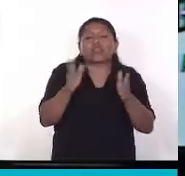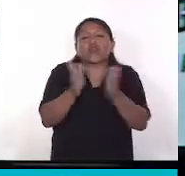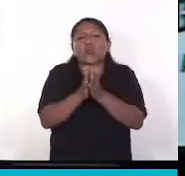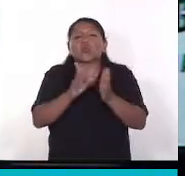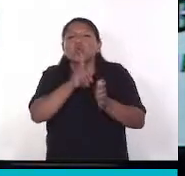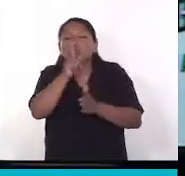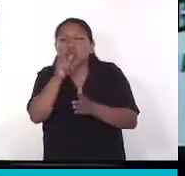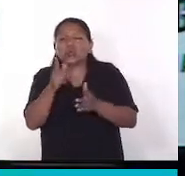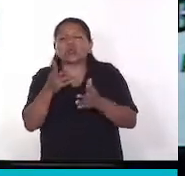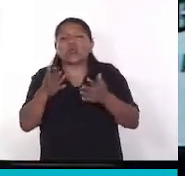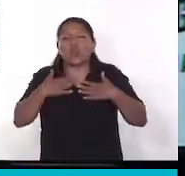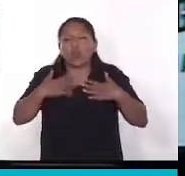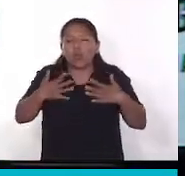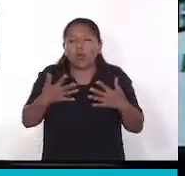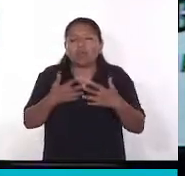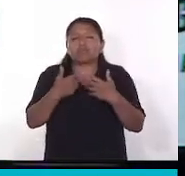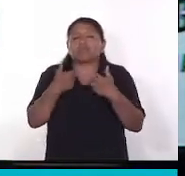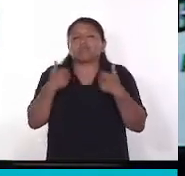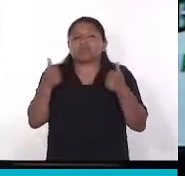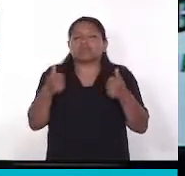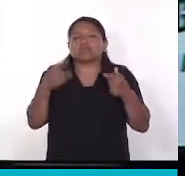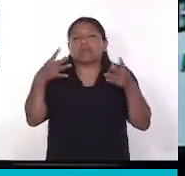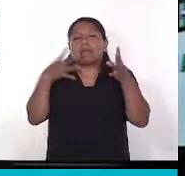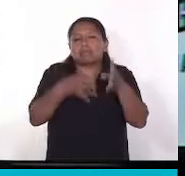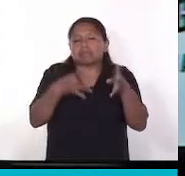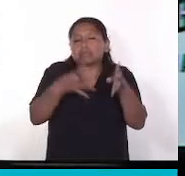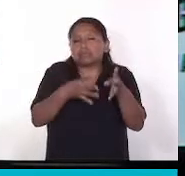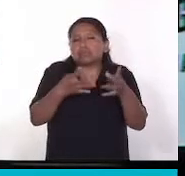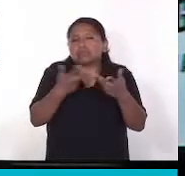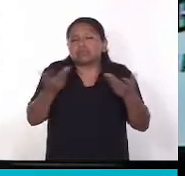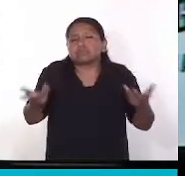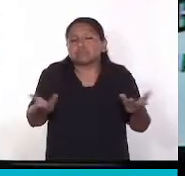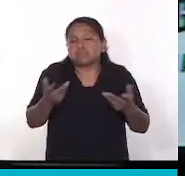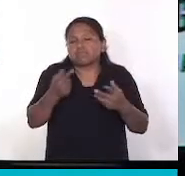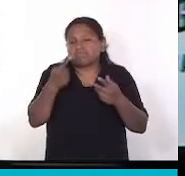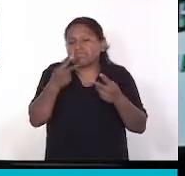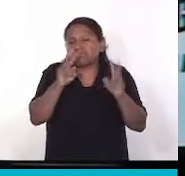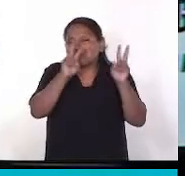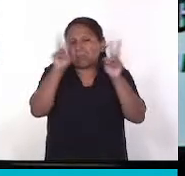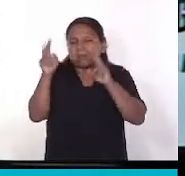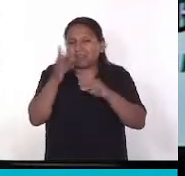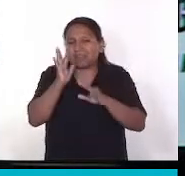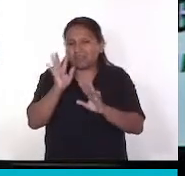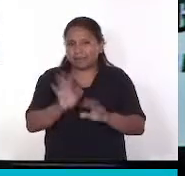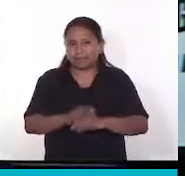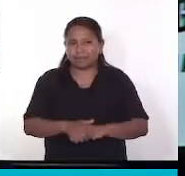son los que están poniendo los cuerpos atrás de una pelea para intereses completamente ajenos.